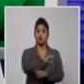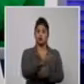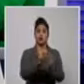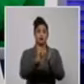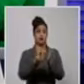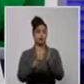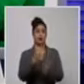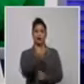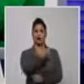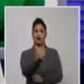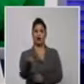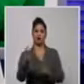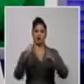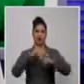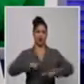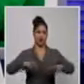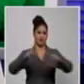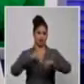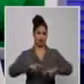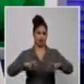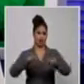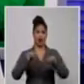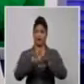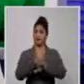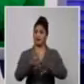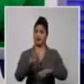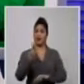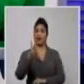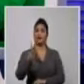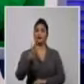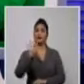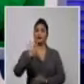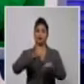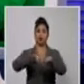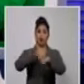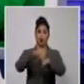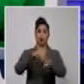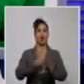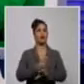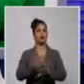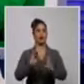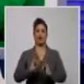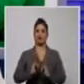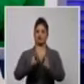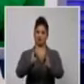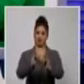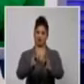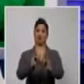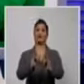las 24 horas después de haberse tomado la muestra. De estas